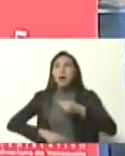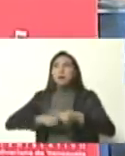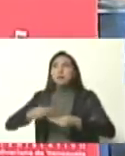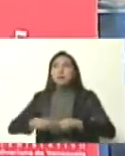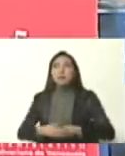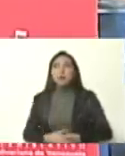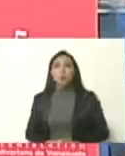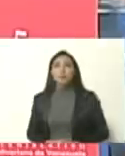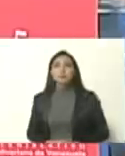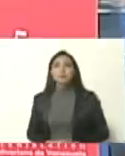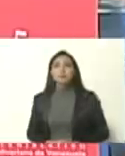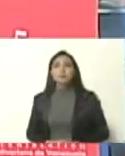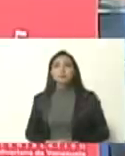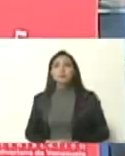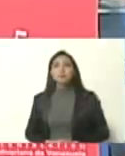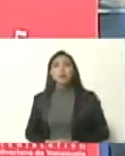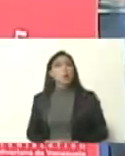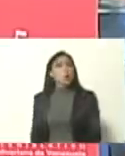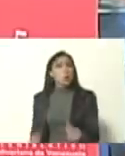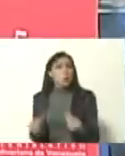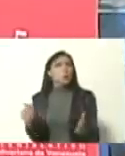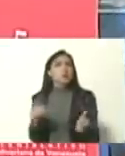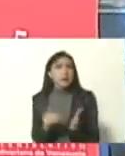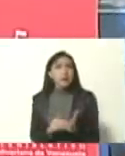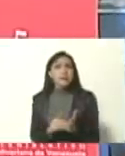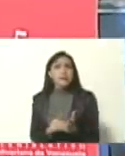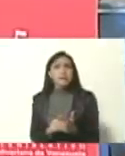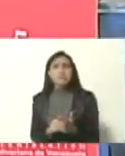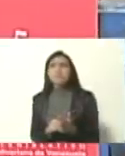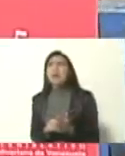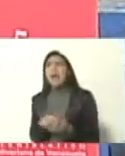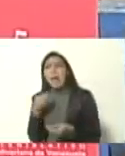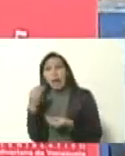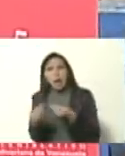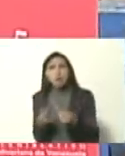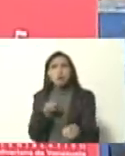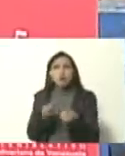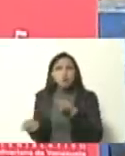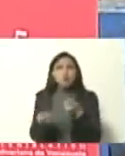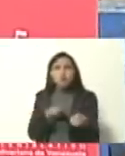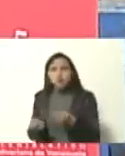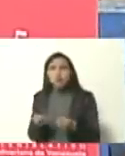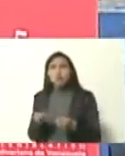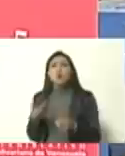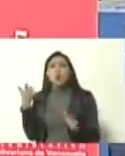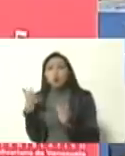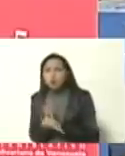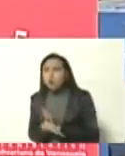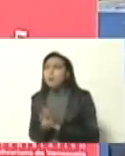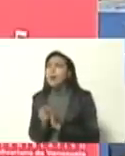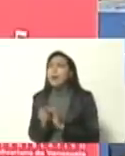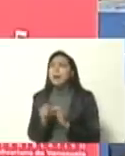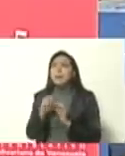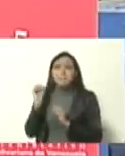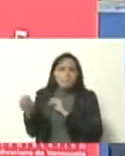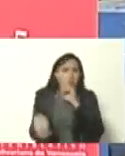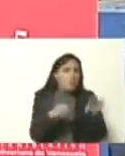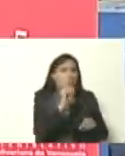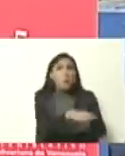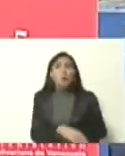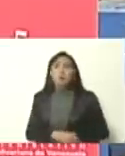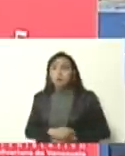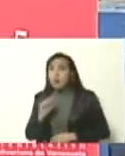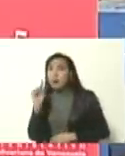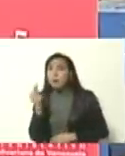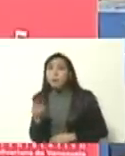planeando. No es la primera vez que intentan volar, por ejemplo, esta base de radares. No es la primera vez que